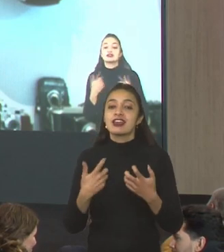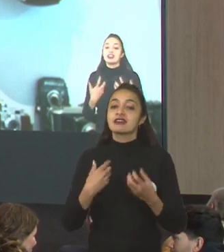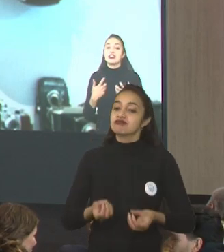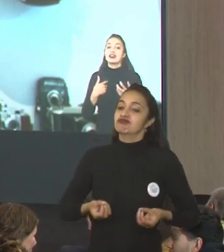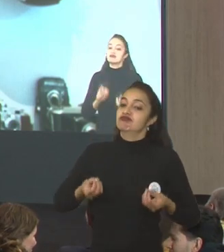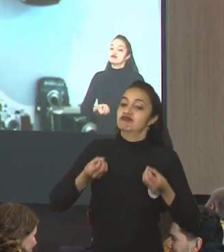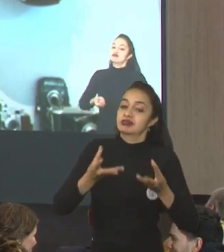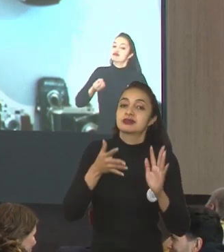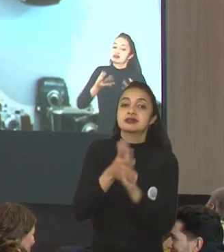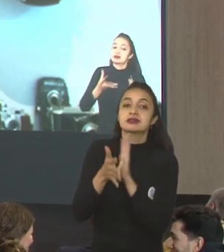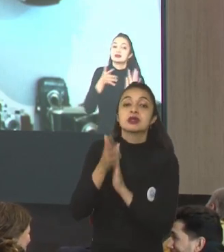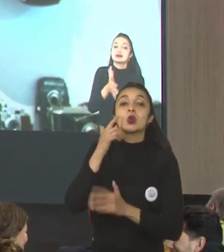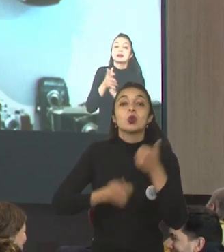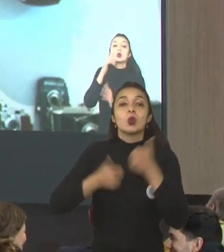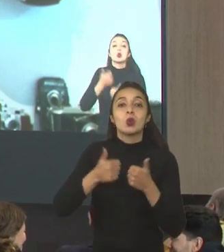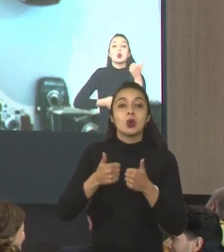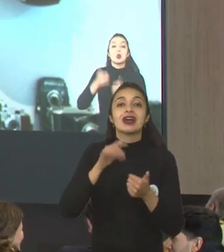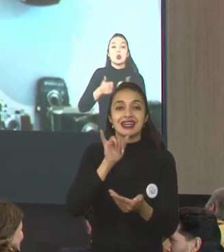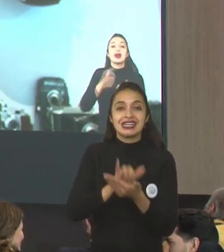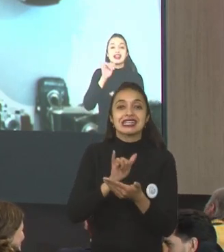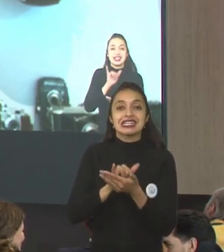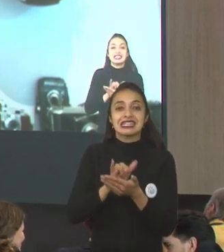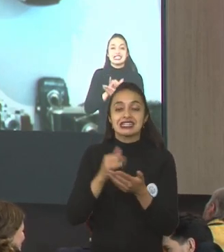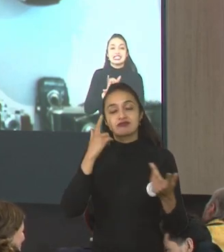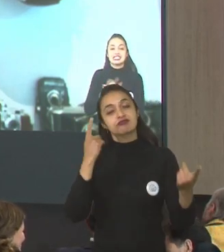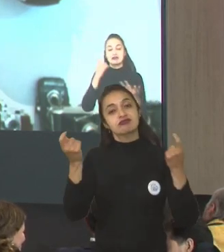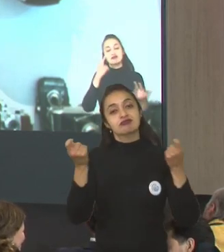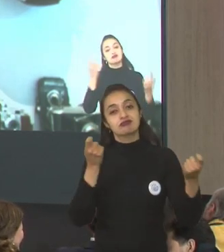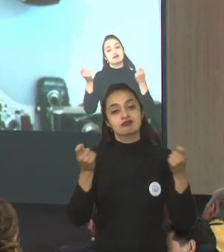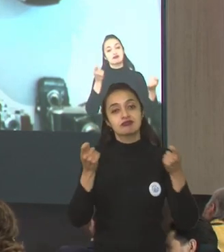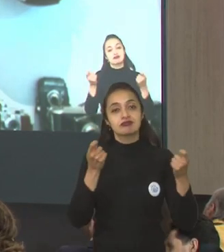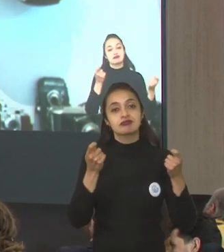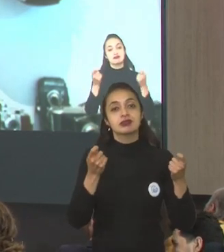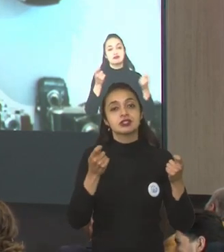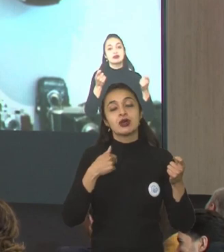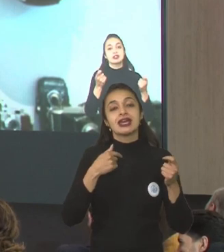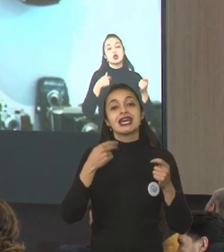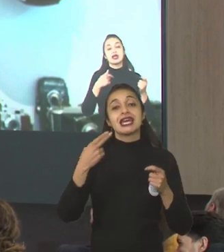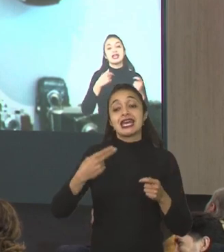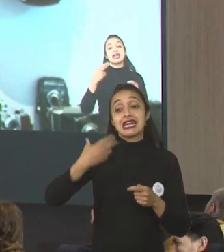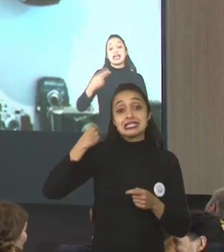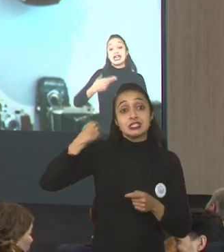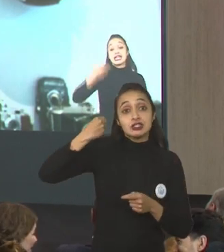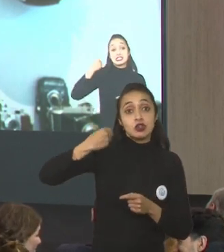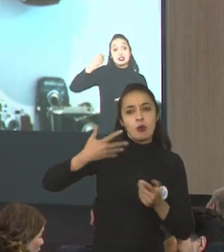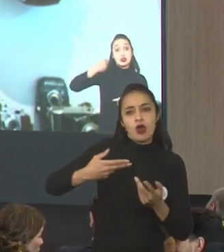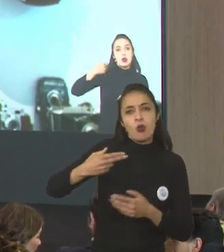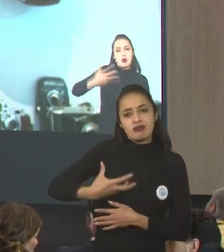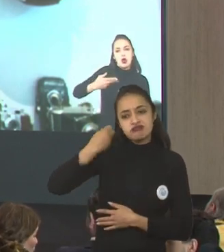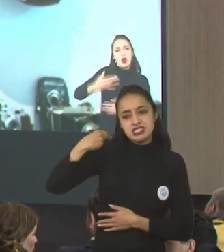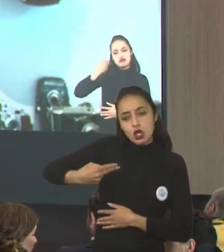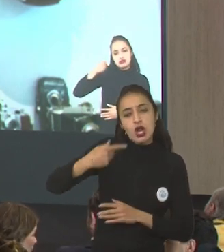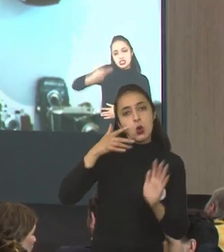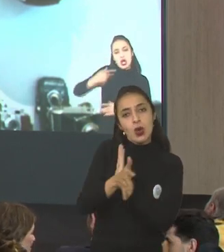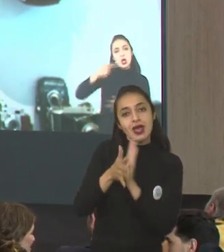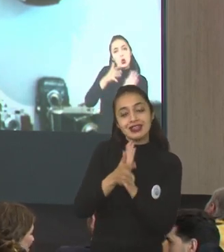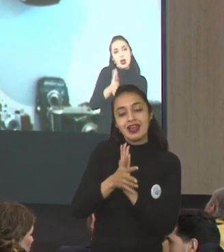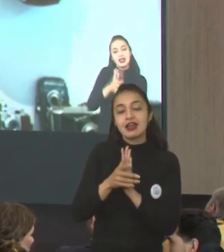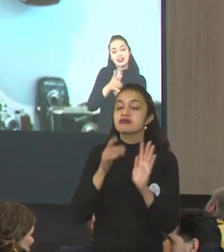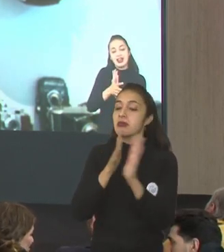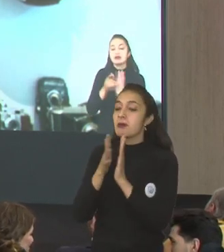transmitir? Y yo encuentro el tema y a través de contar historias encuentro mi pasión, mi verdadera